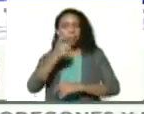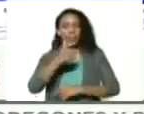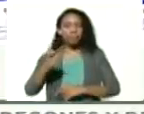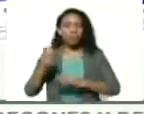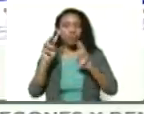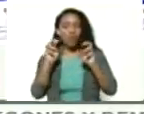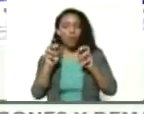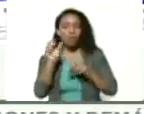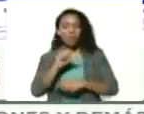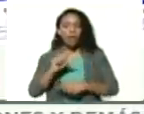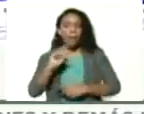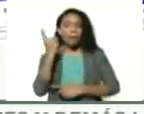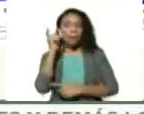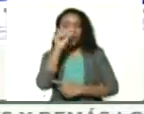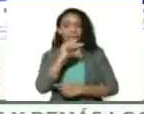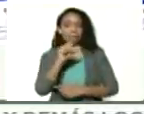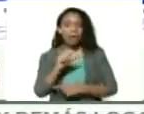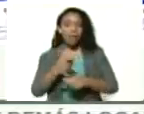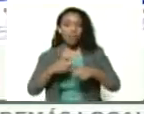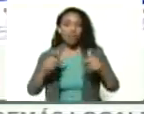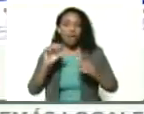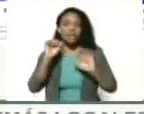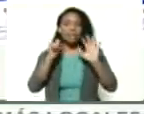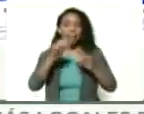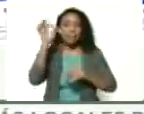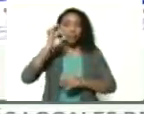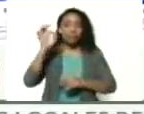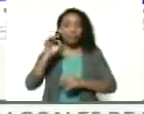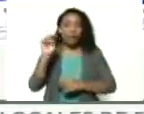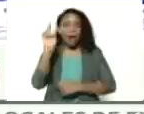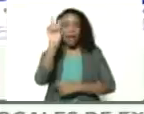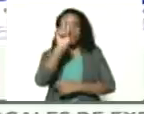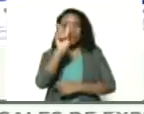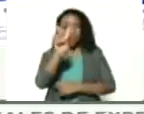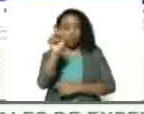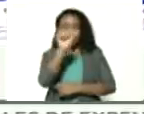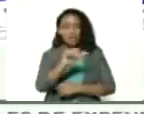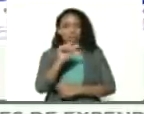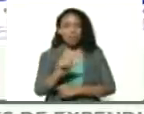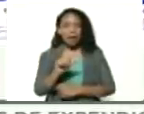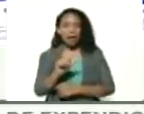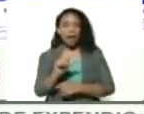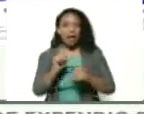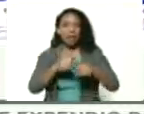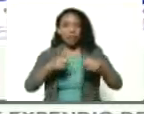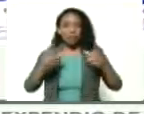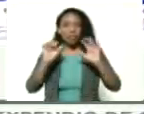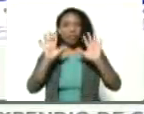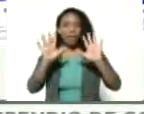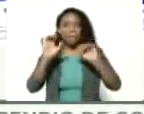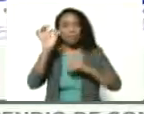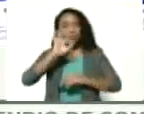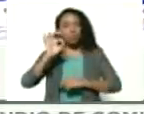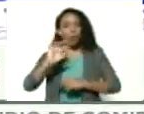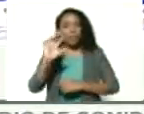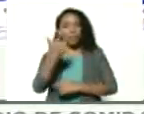La primera semana de marzo aumentó 6%, la segunda aumentó el 10%, la